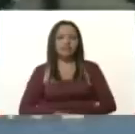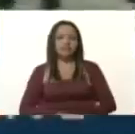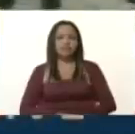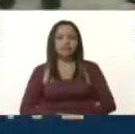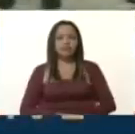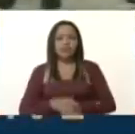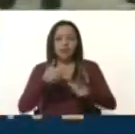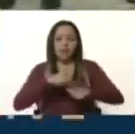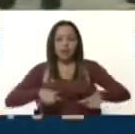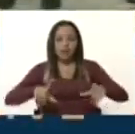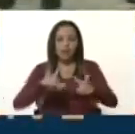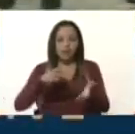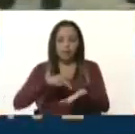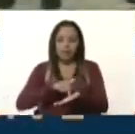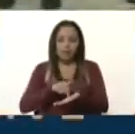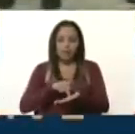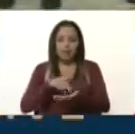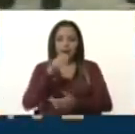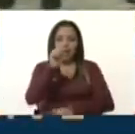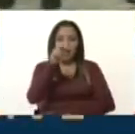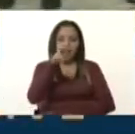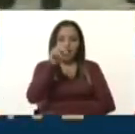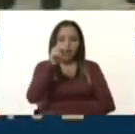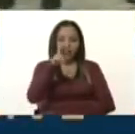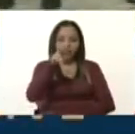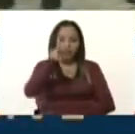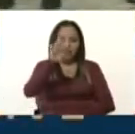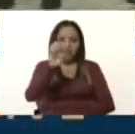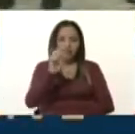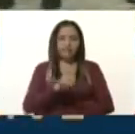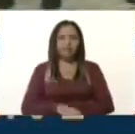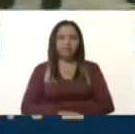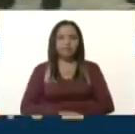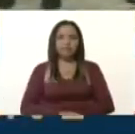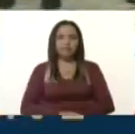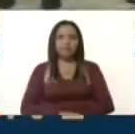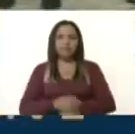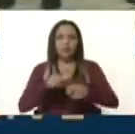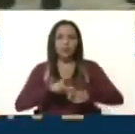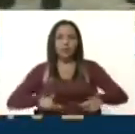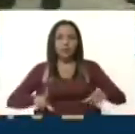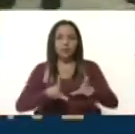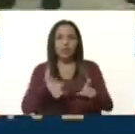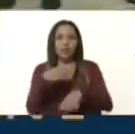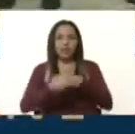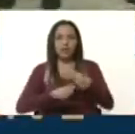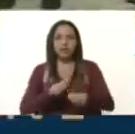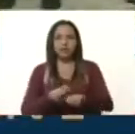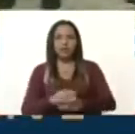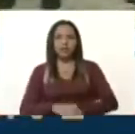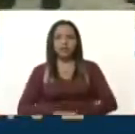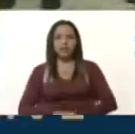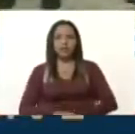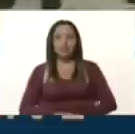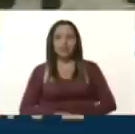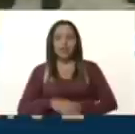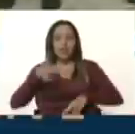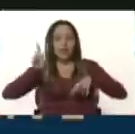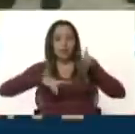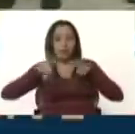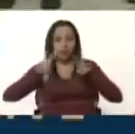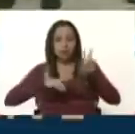allá en la parroquia Araure. Ahí se está haciendo, en ese lugar, la